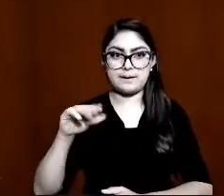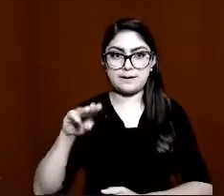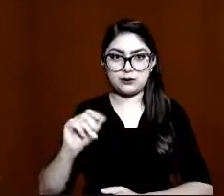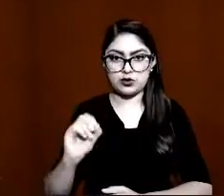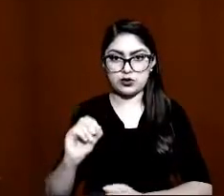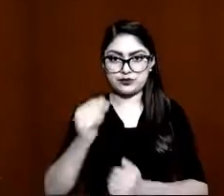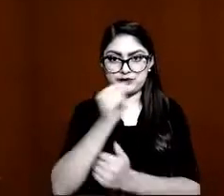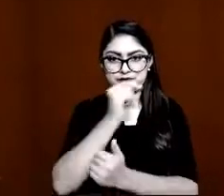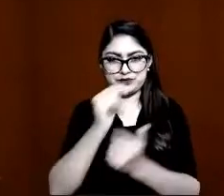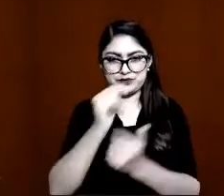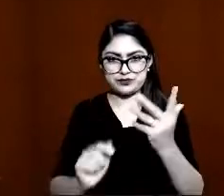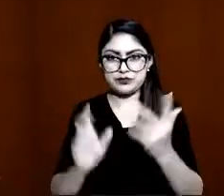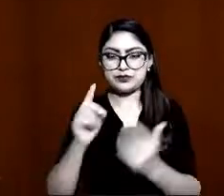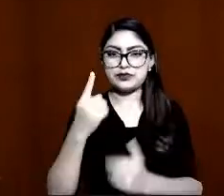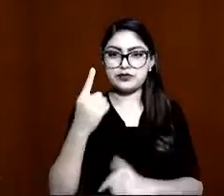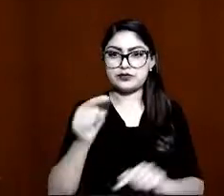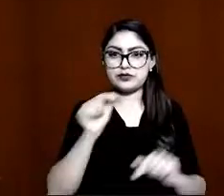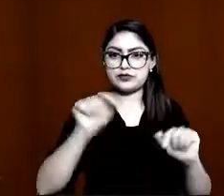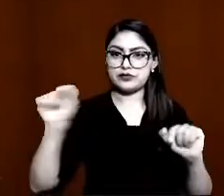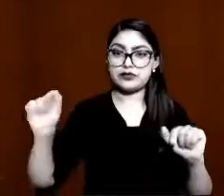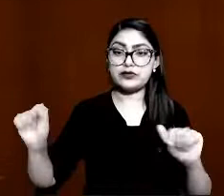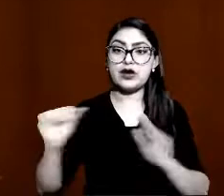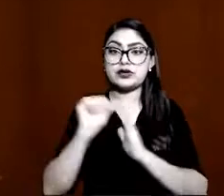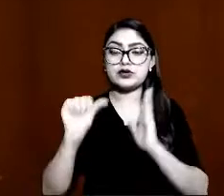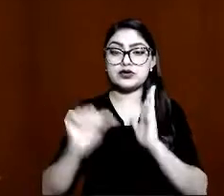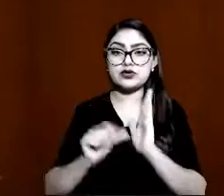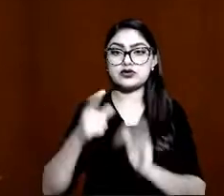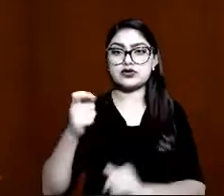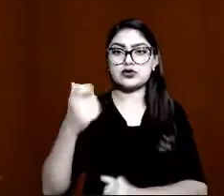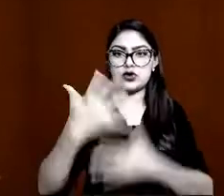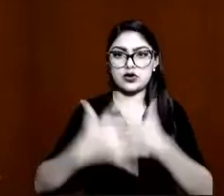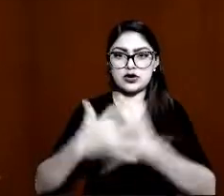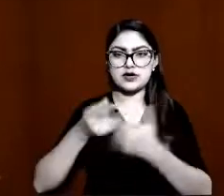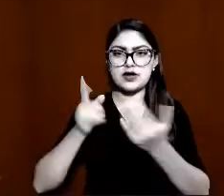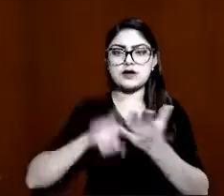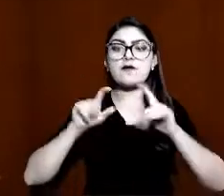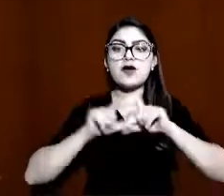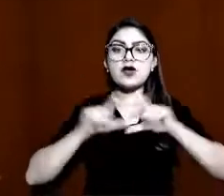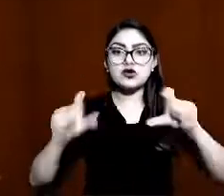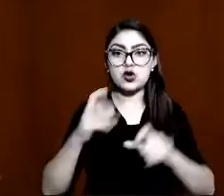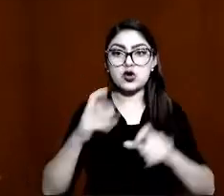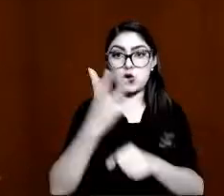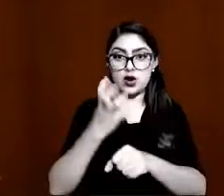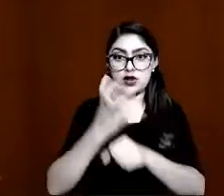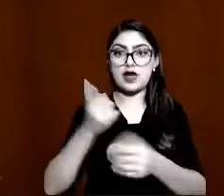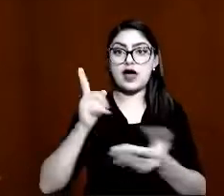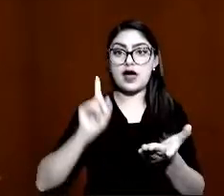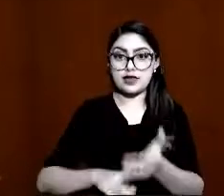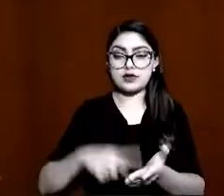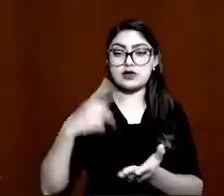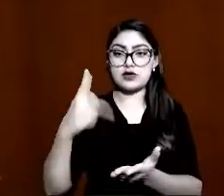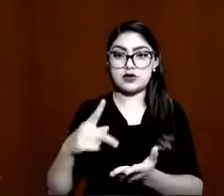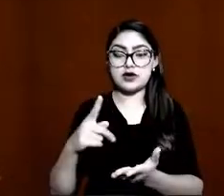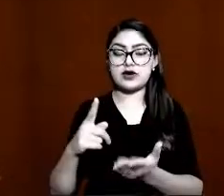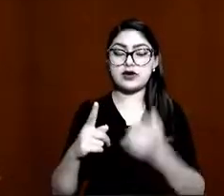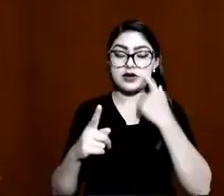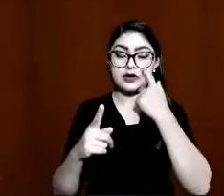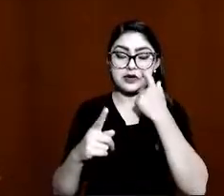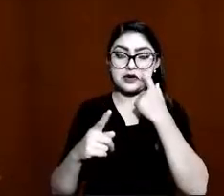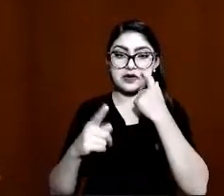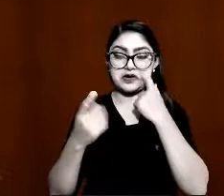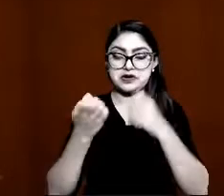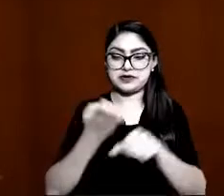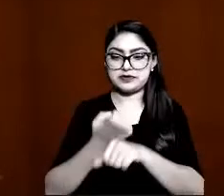los artículos 115, fracción cuarta de la Constitución Política de los Estados Unidos Mexicanos y 125